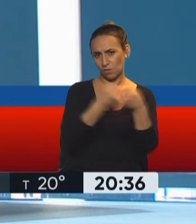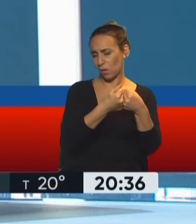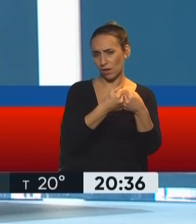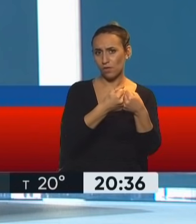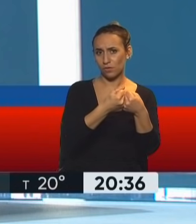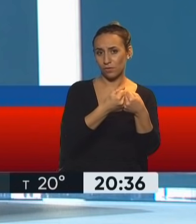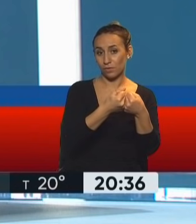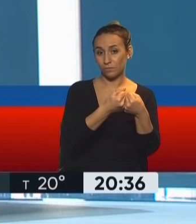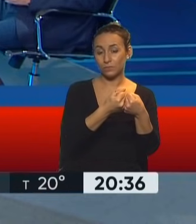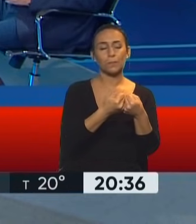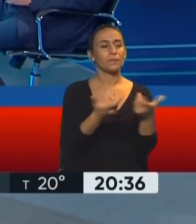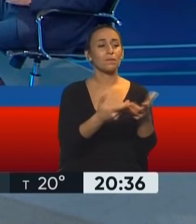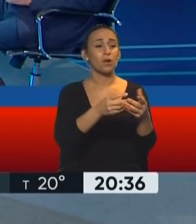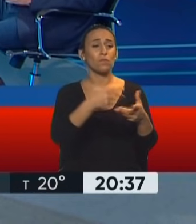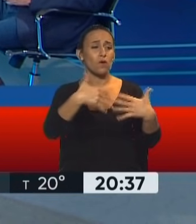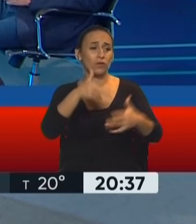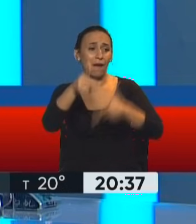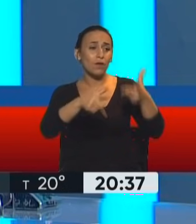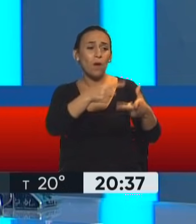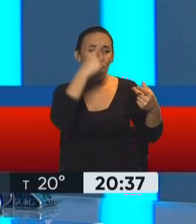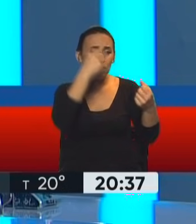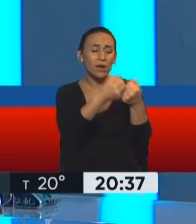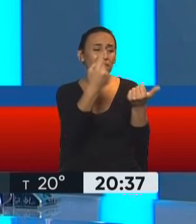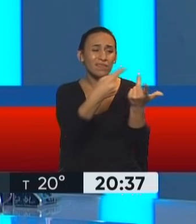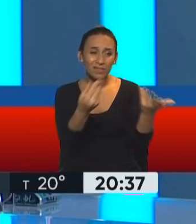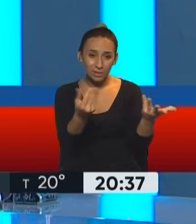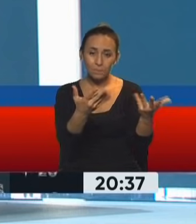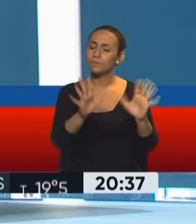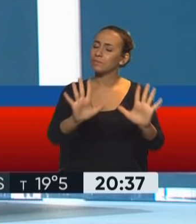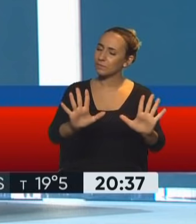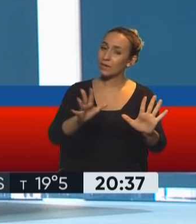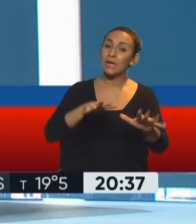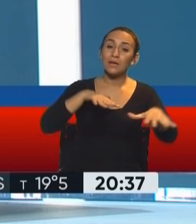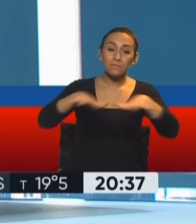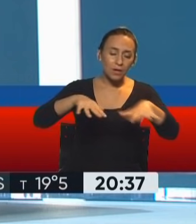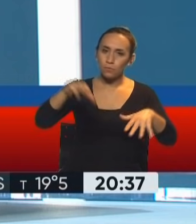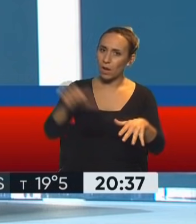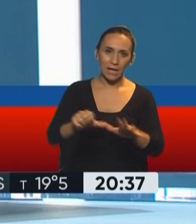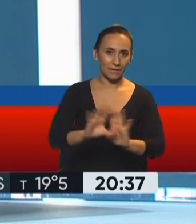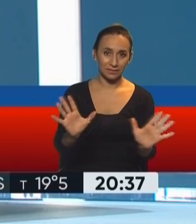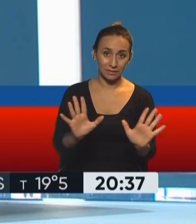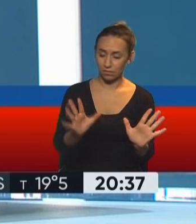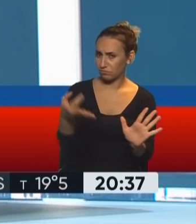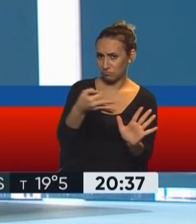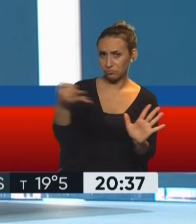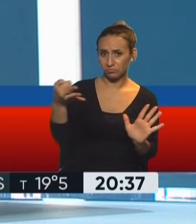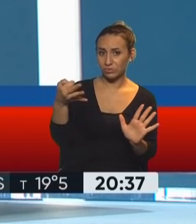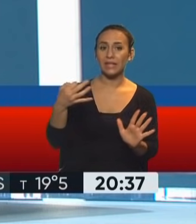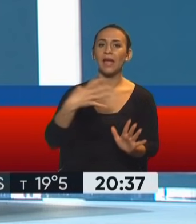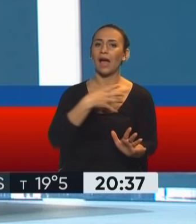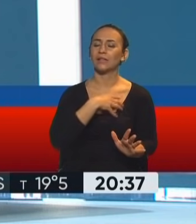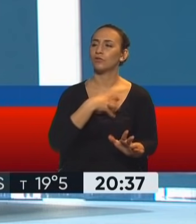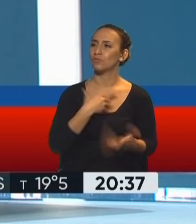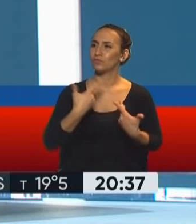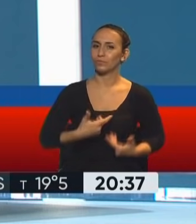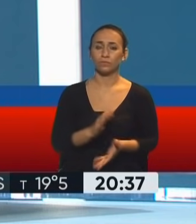Mansur. Es ¿con qué parte? Totalmente insuficiente. Y la actitud de no estar